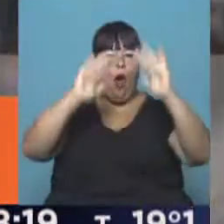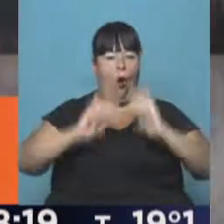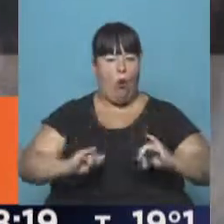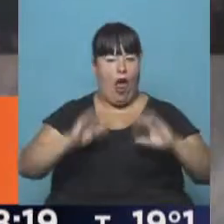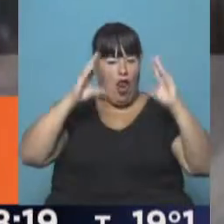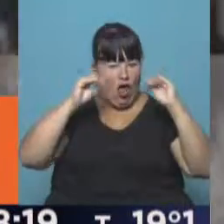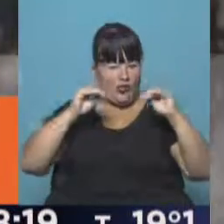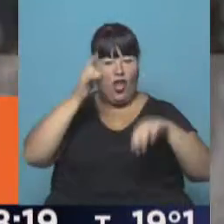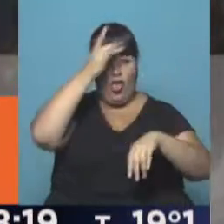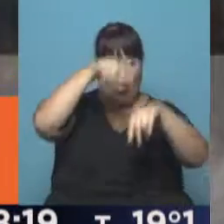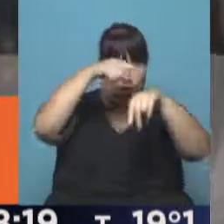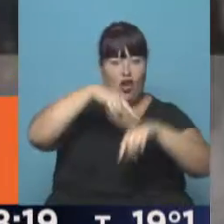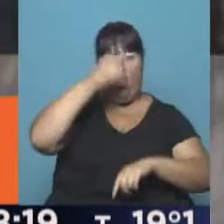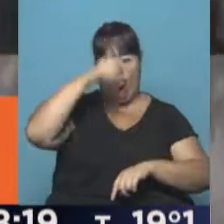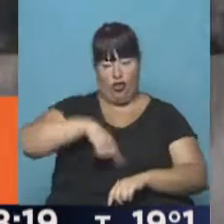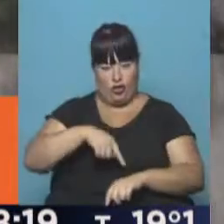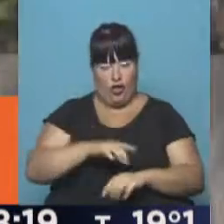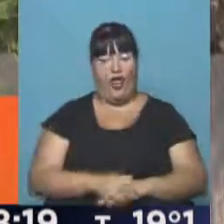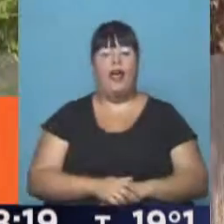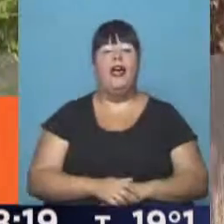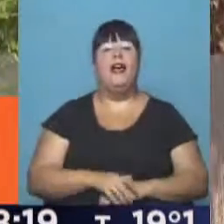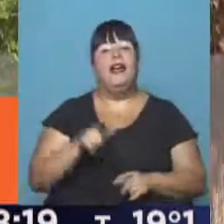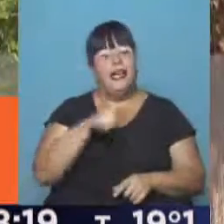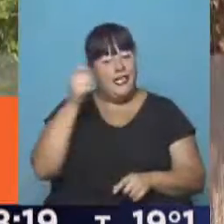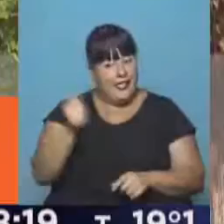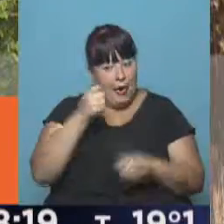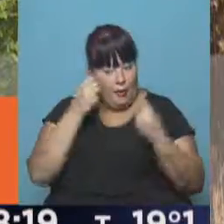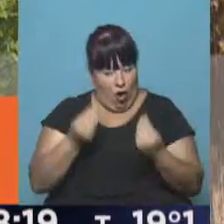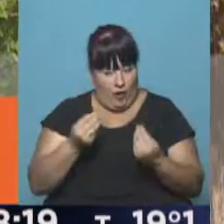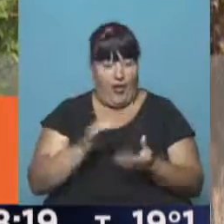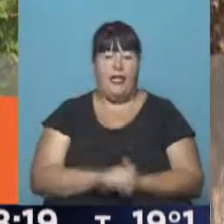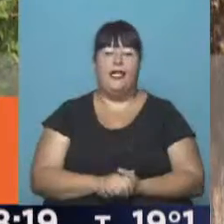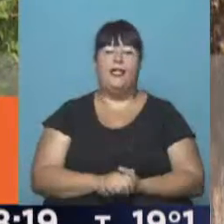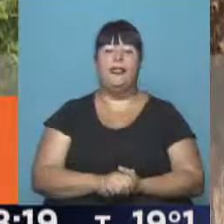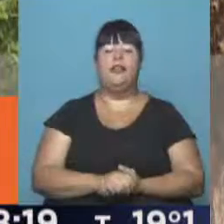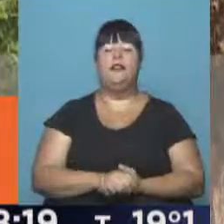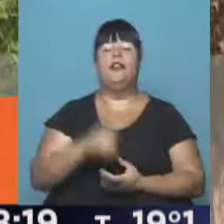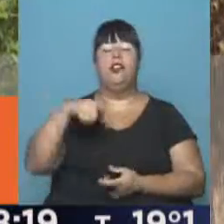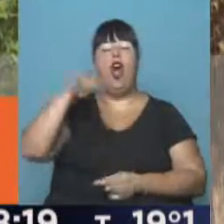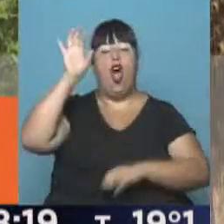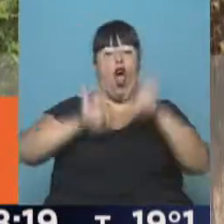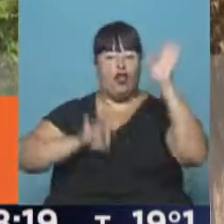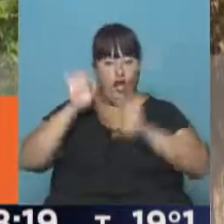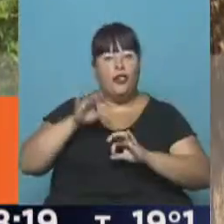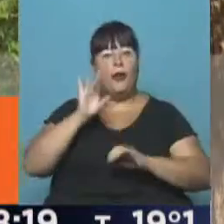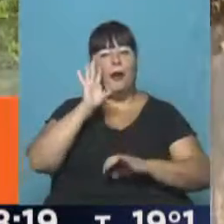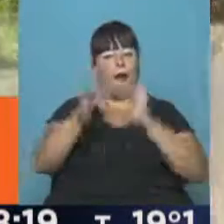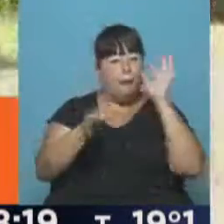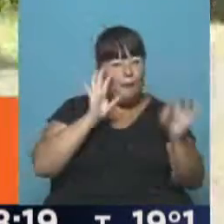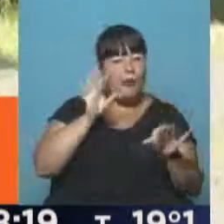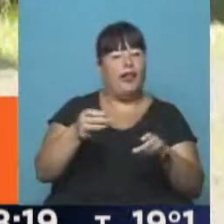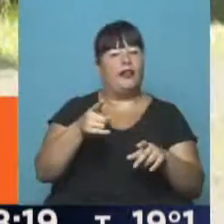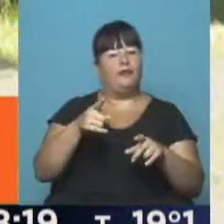de noche, 12 horas y 12 horas. Y algo destacado también es que con el otoño comenzamos a ver o